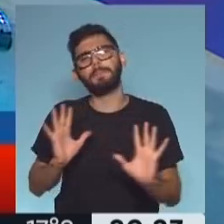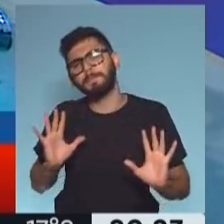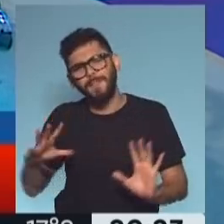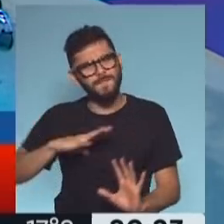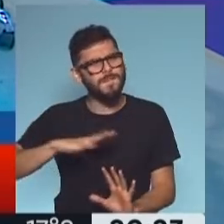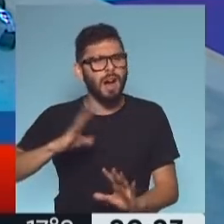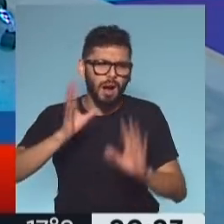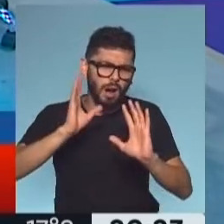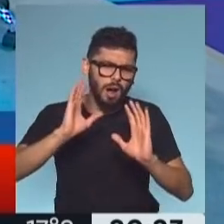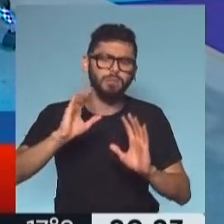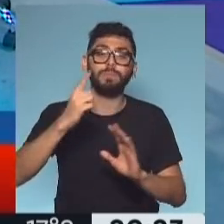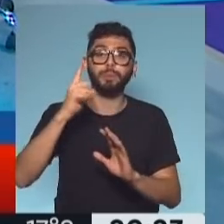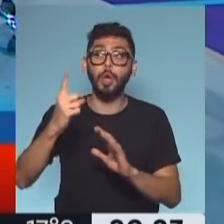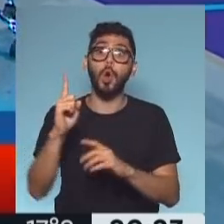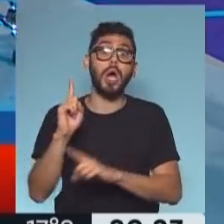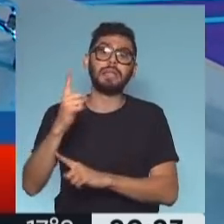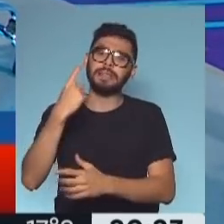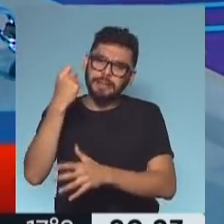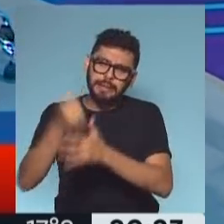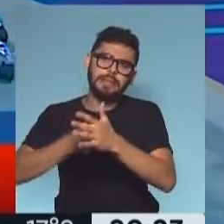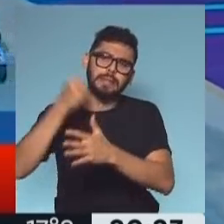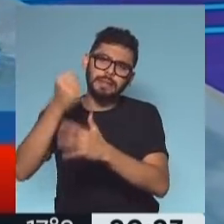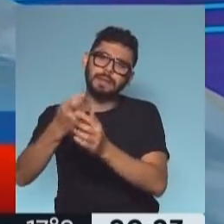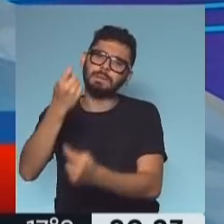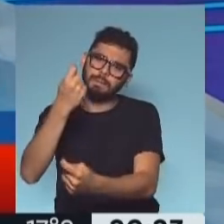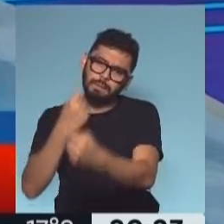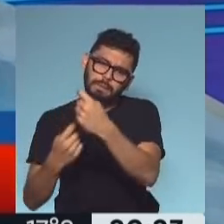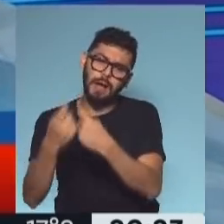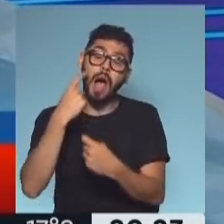bueno, hay alguien intentando rescatar esa negociación con Pfizer. Veremos si llega a buen puerto.